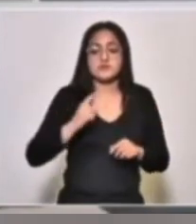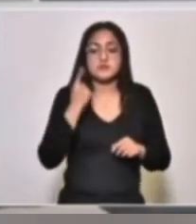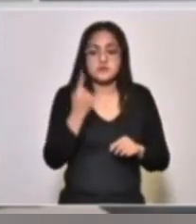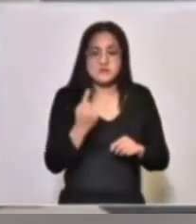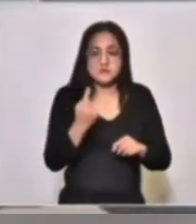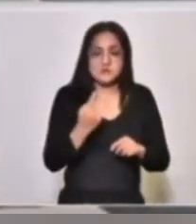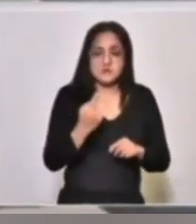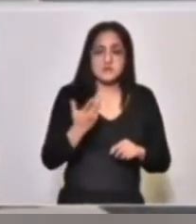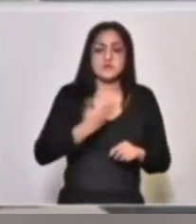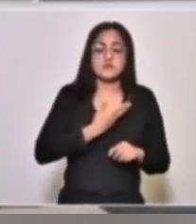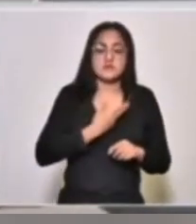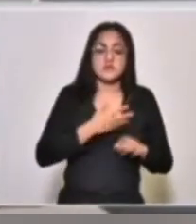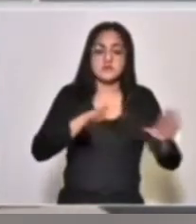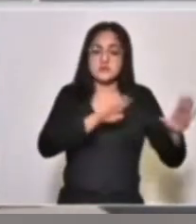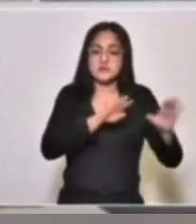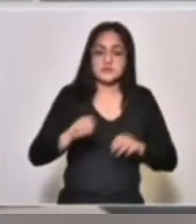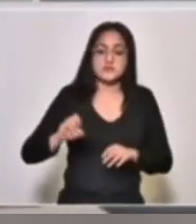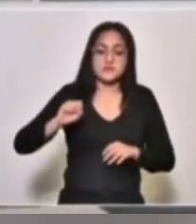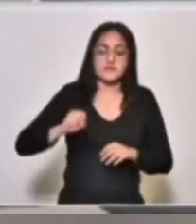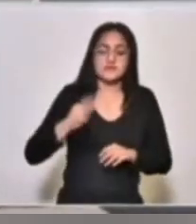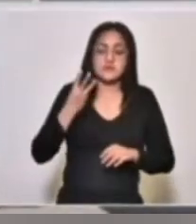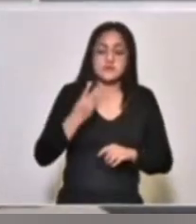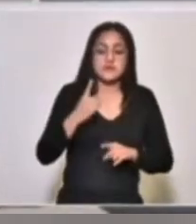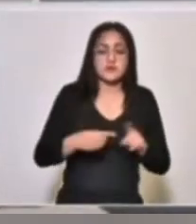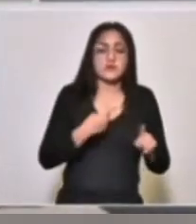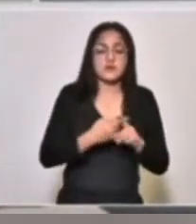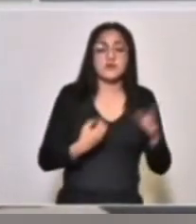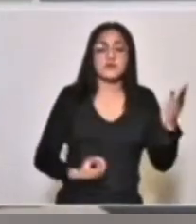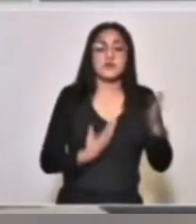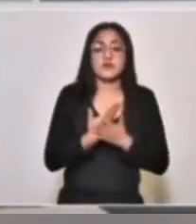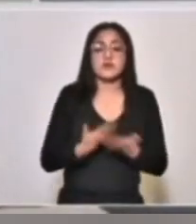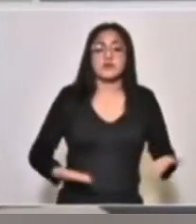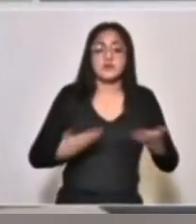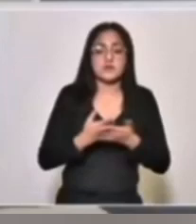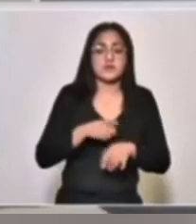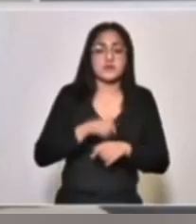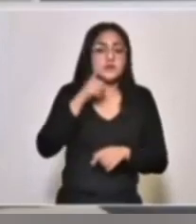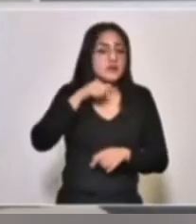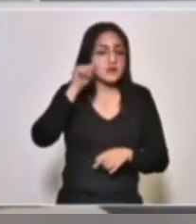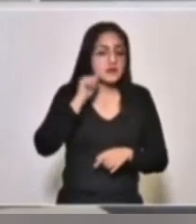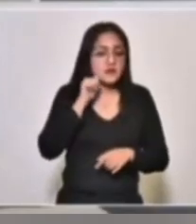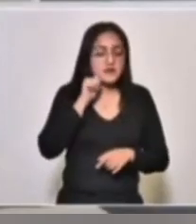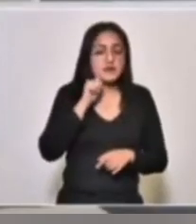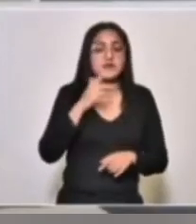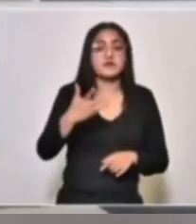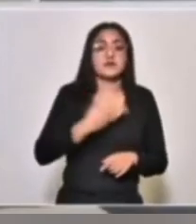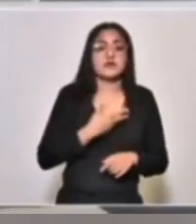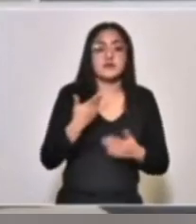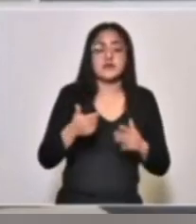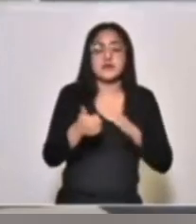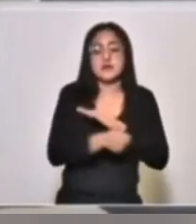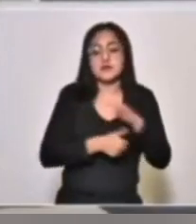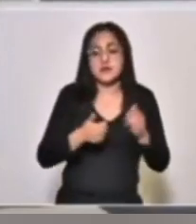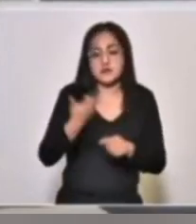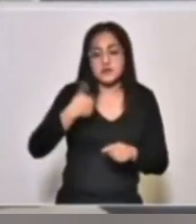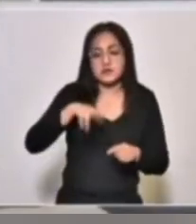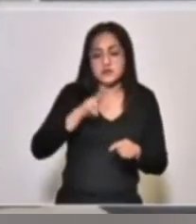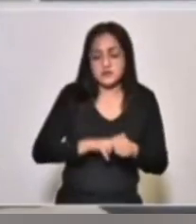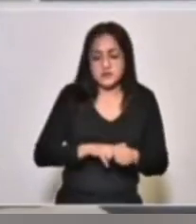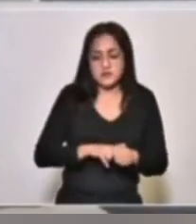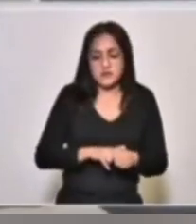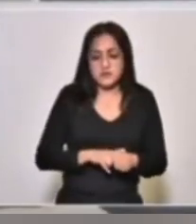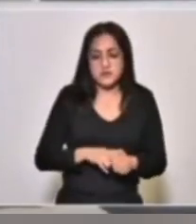135.731, teniendo 963 casos nuevos en comparación al día de ayer. Tenemos casos activos ambulatorios